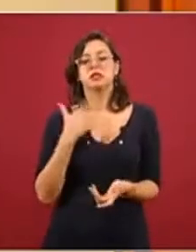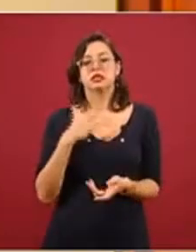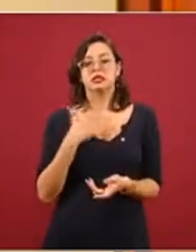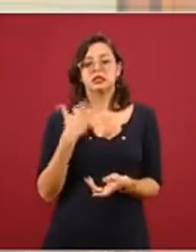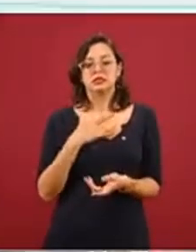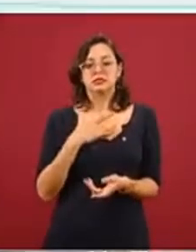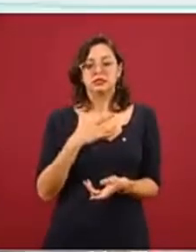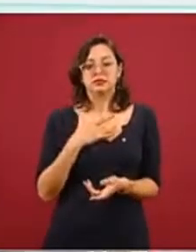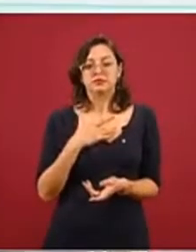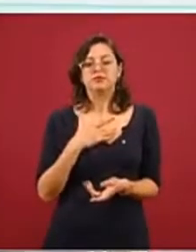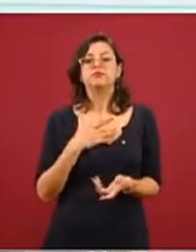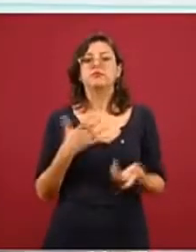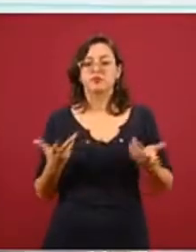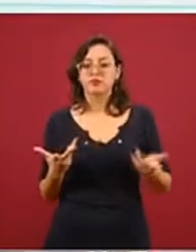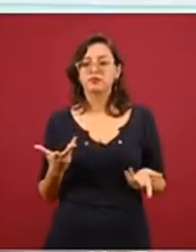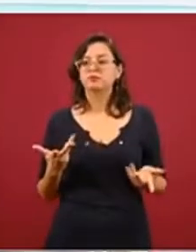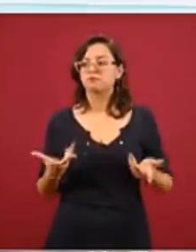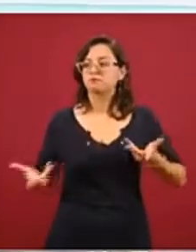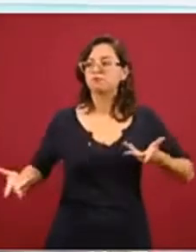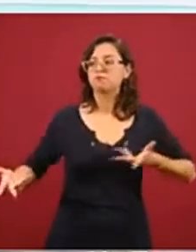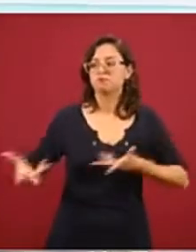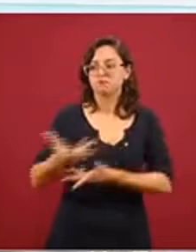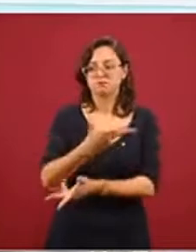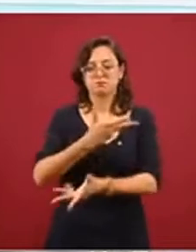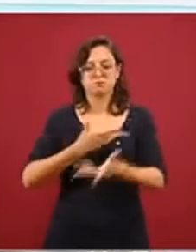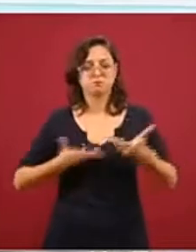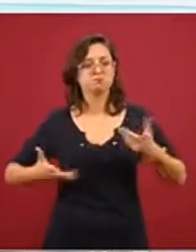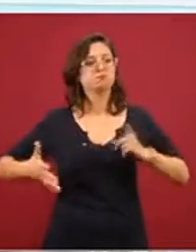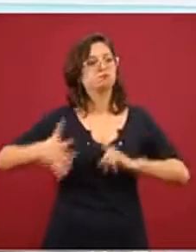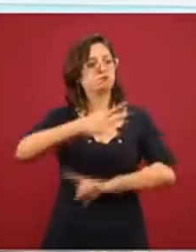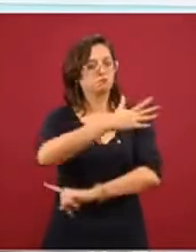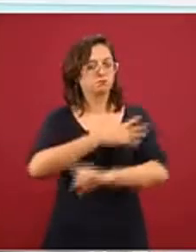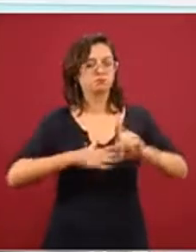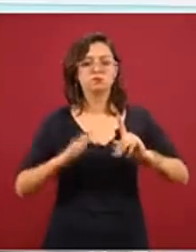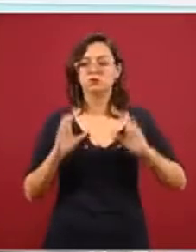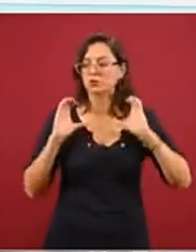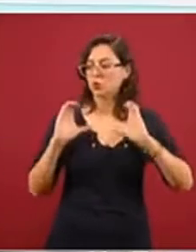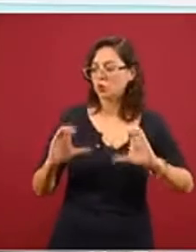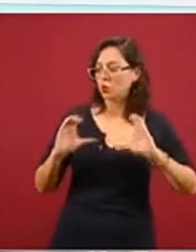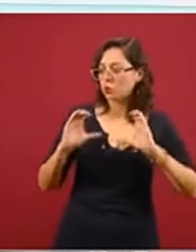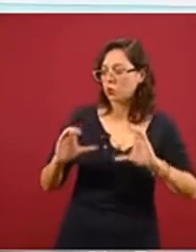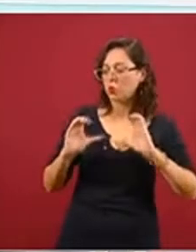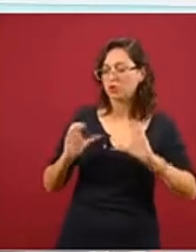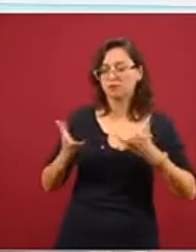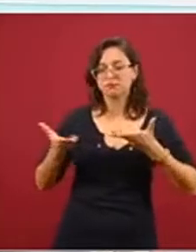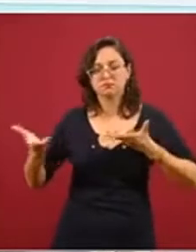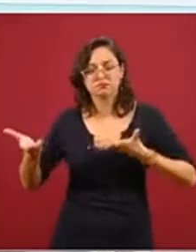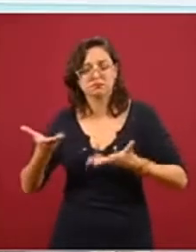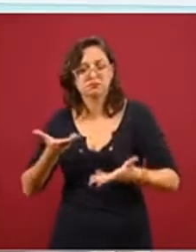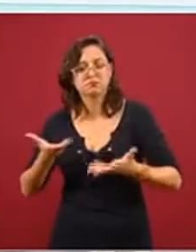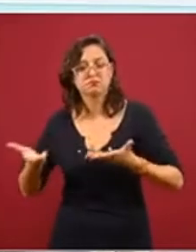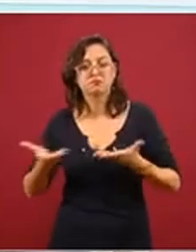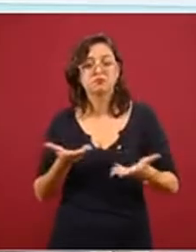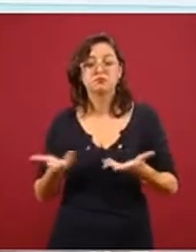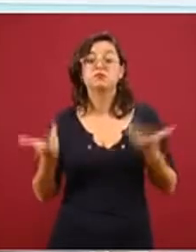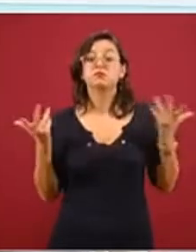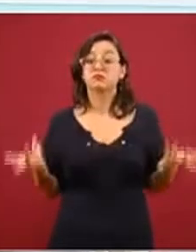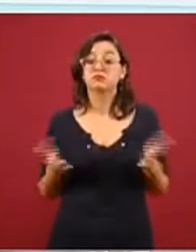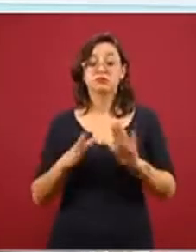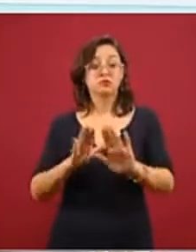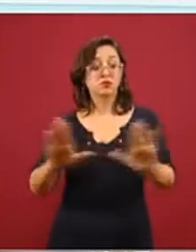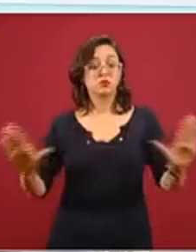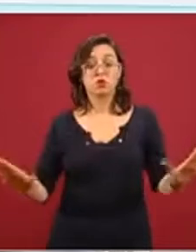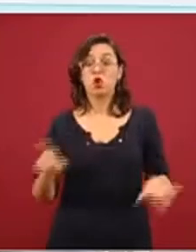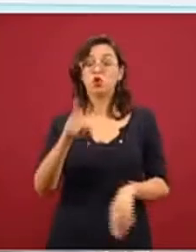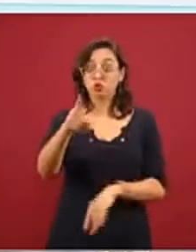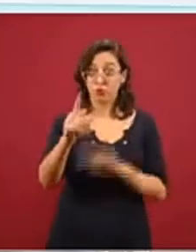también así convivir entre todos en una sociedad que nos cuidamos unos a otros. Recuerden que, como dice Susana Distancia, si te